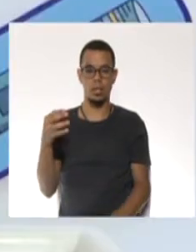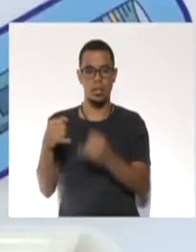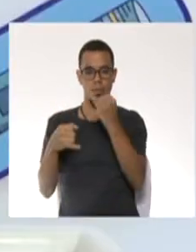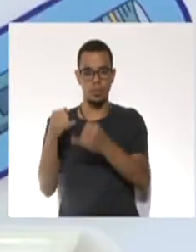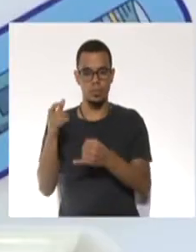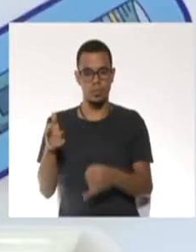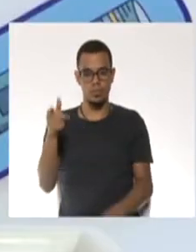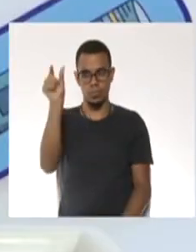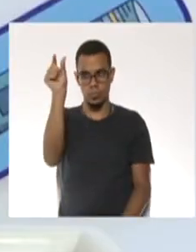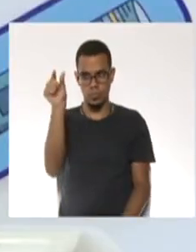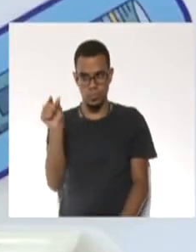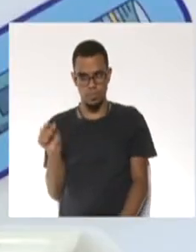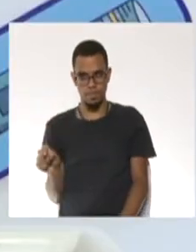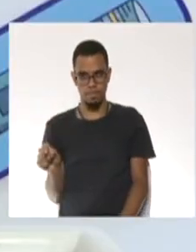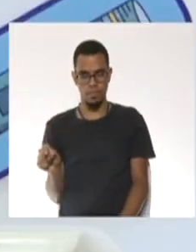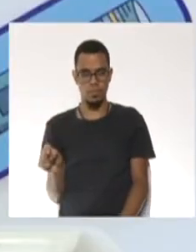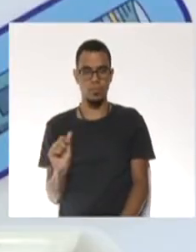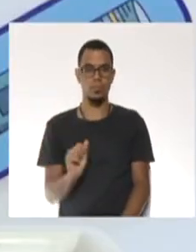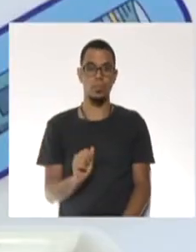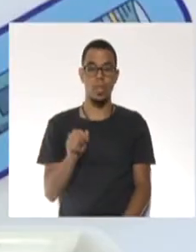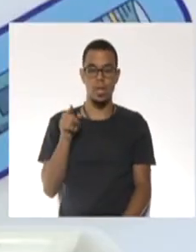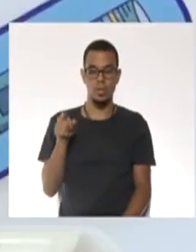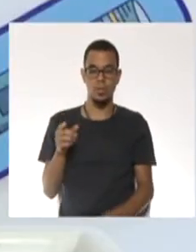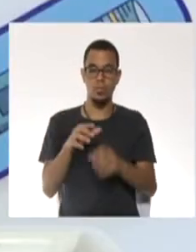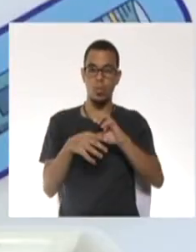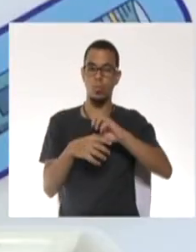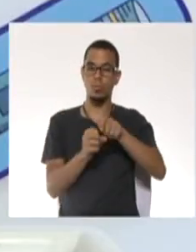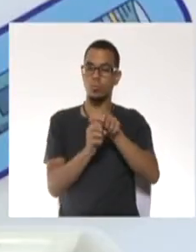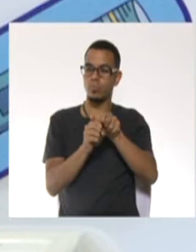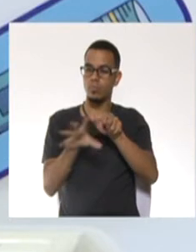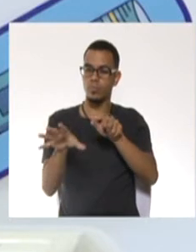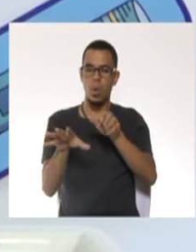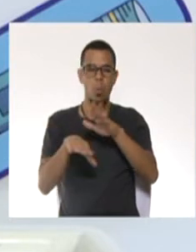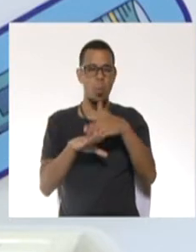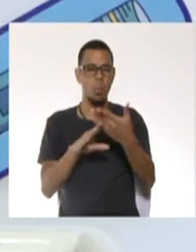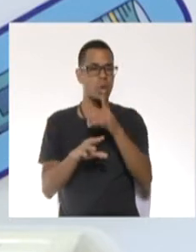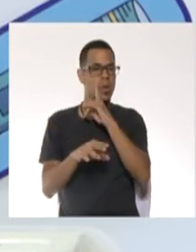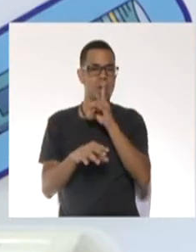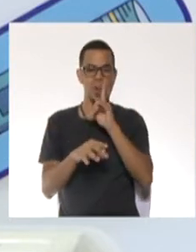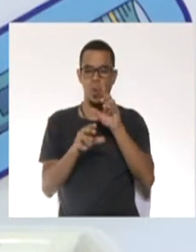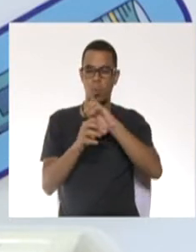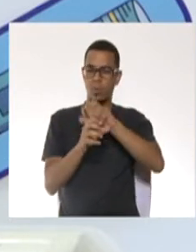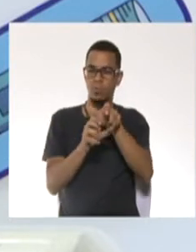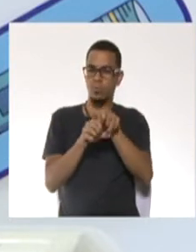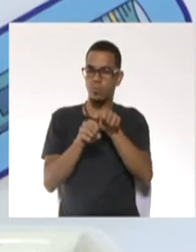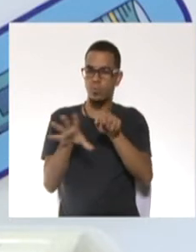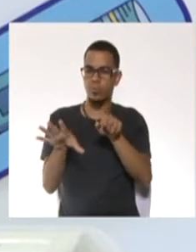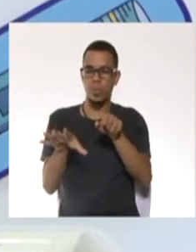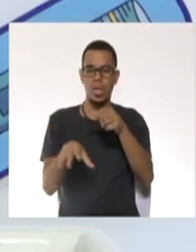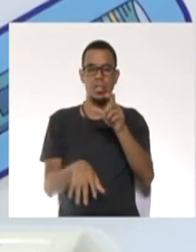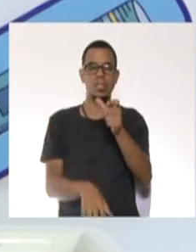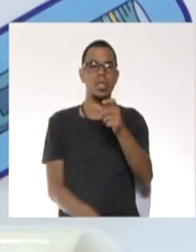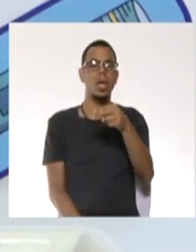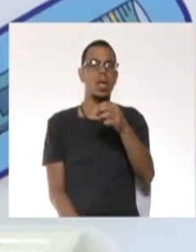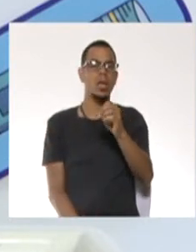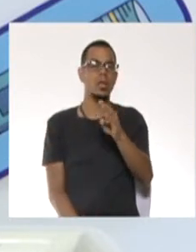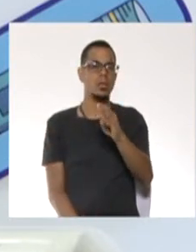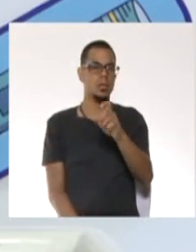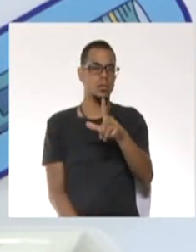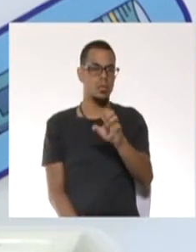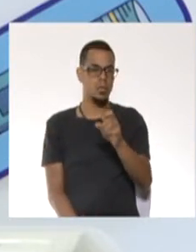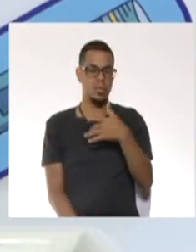entonces son algunos de esos elementos de los gases nobles. Pero ¿por qué se llaman gases nobles, profe, si los otros se llaman metales, no